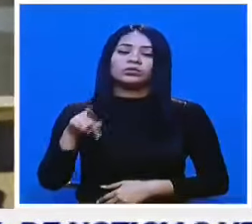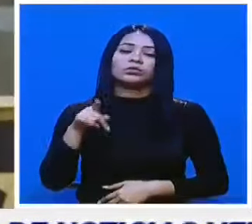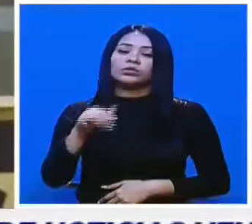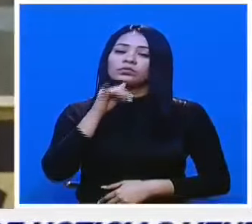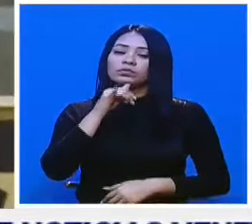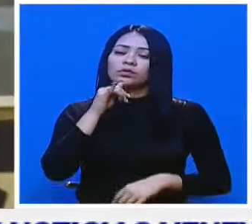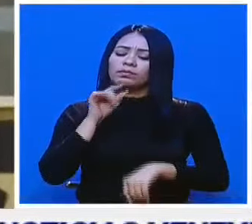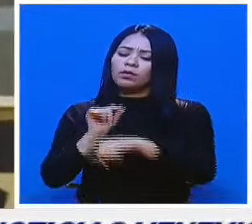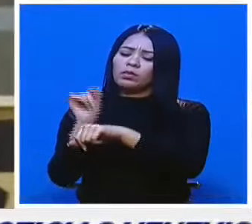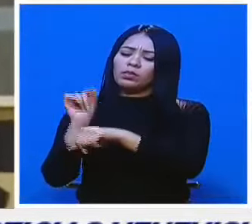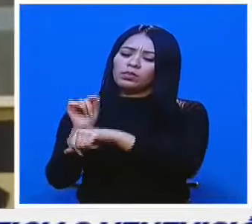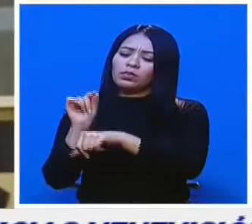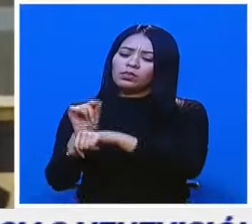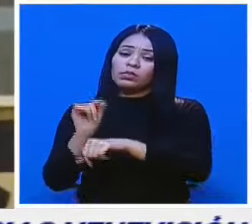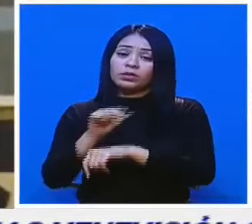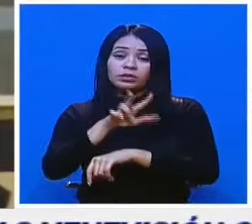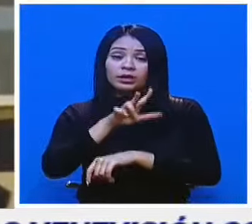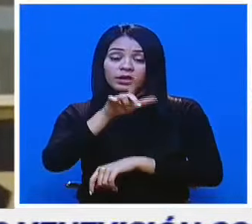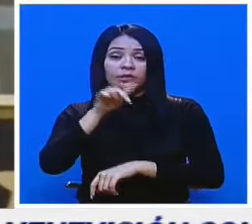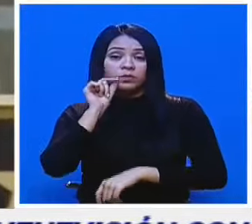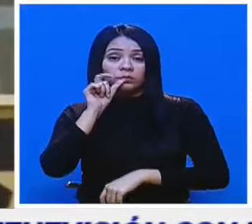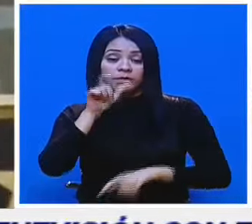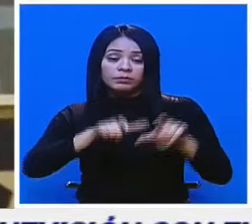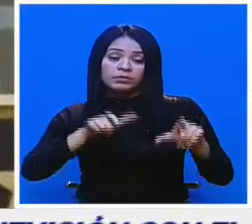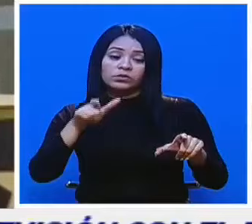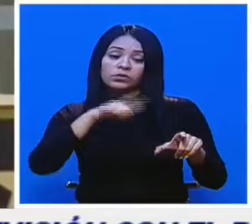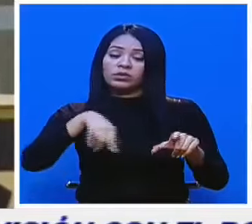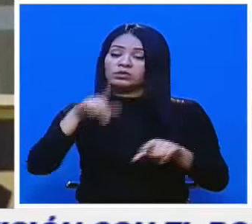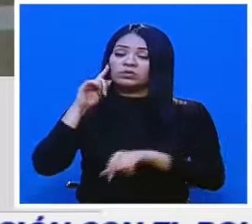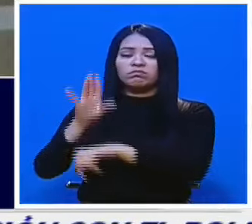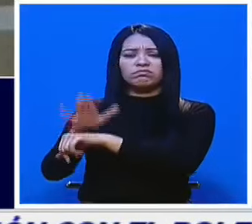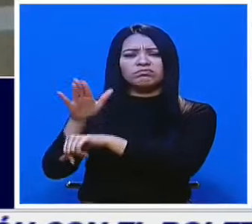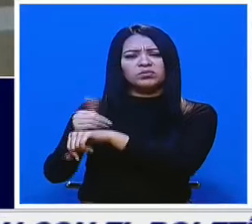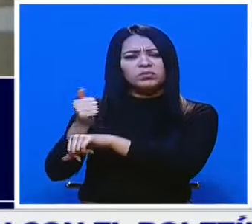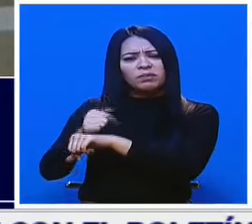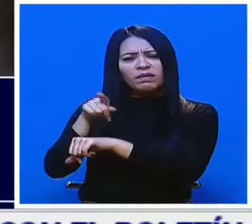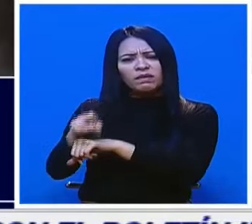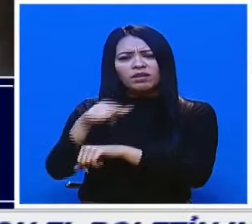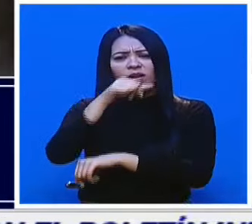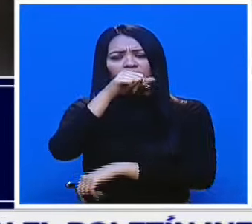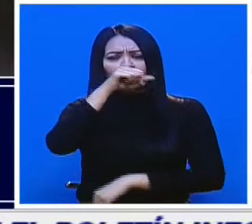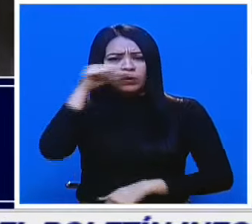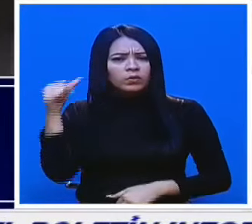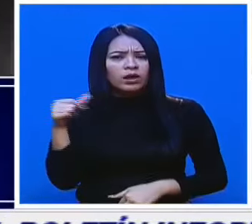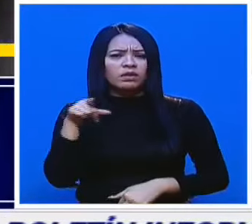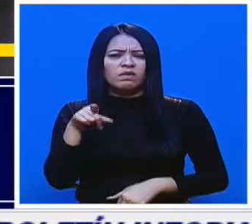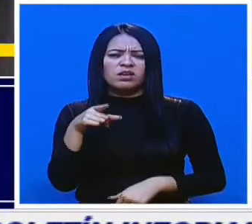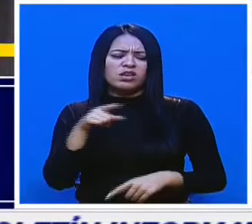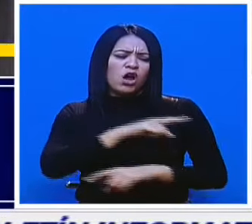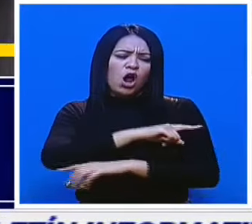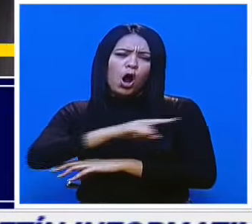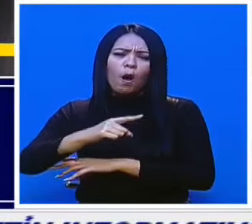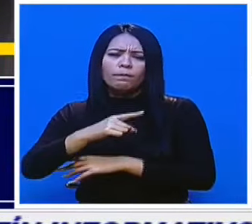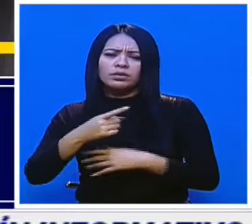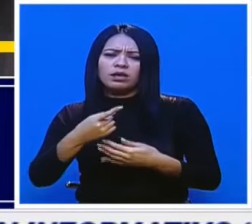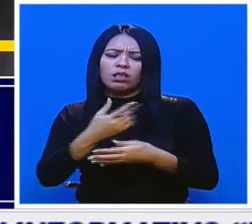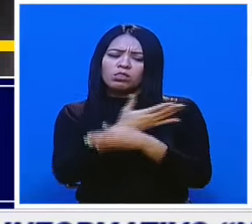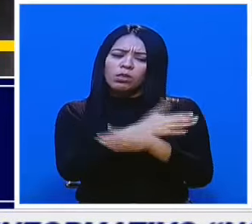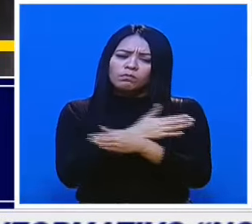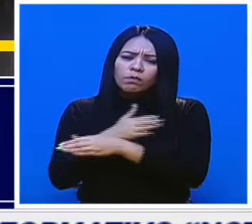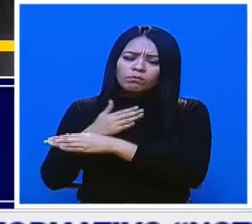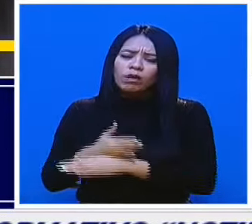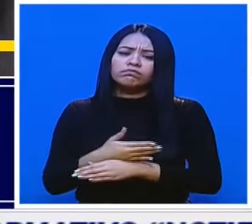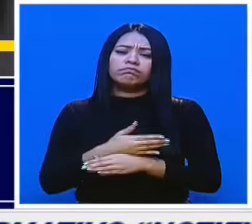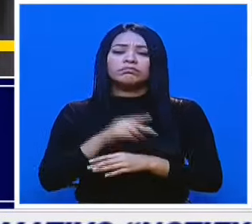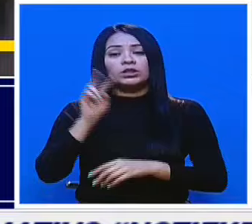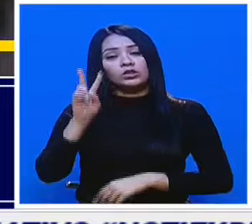señalamientos tres son hombres que deciden dicen haber sido drogados y sometidos a tener relaciones sexuales mientras que dos mujeres